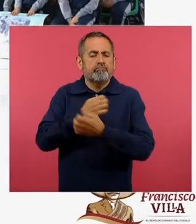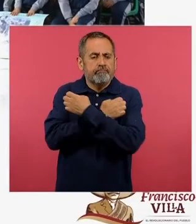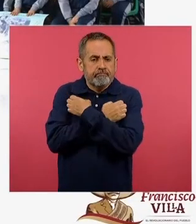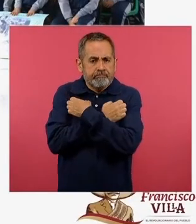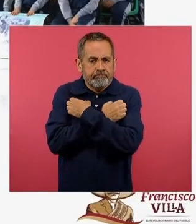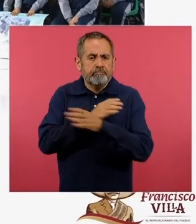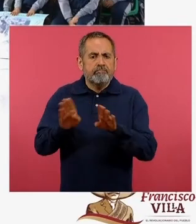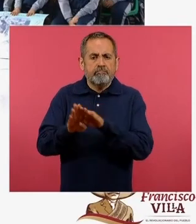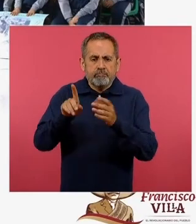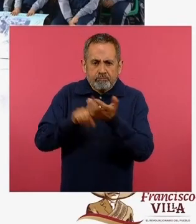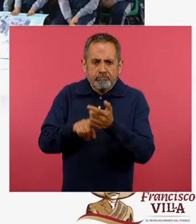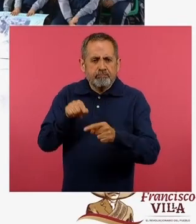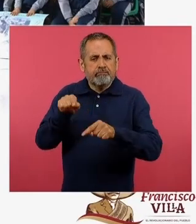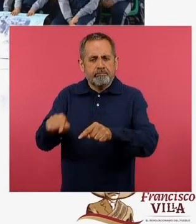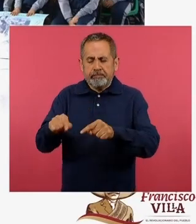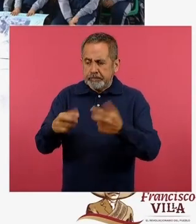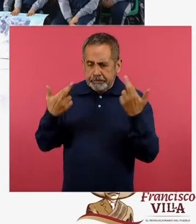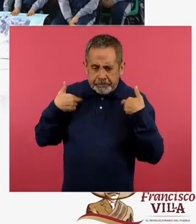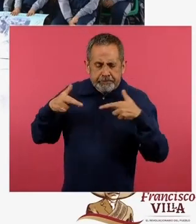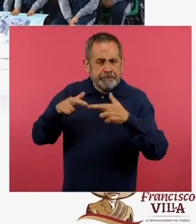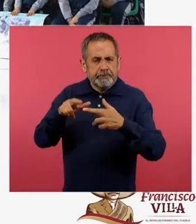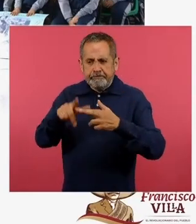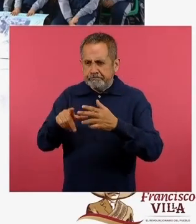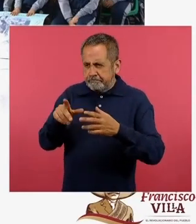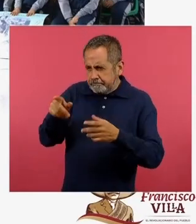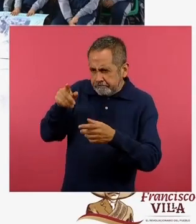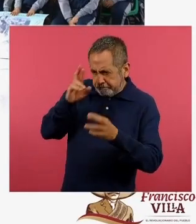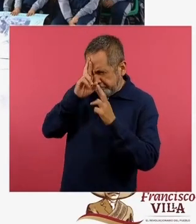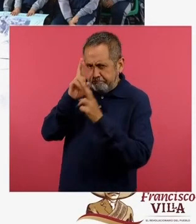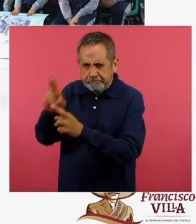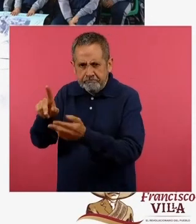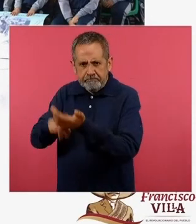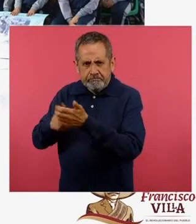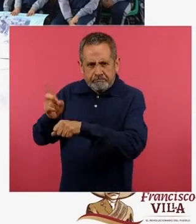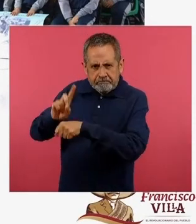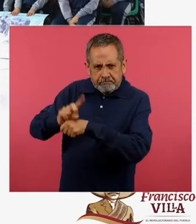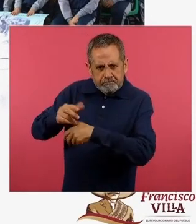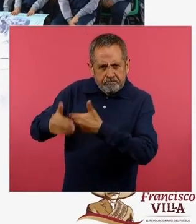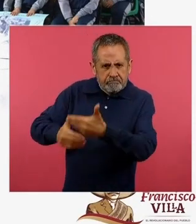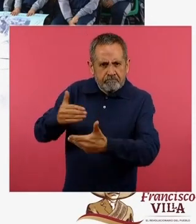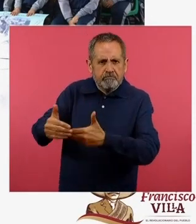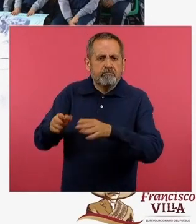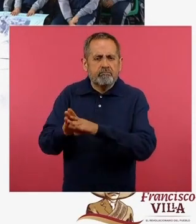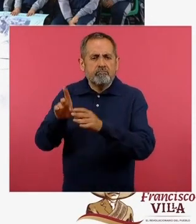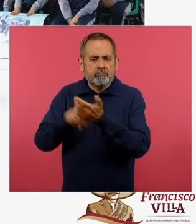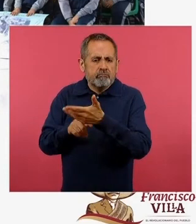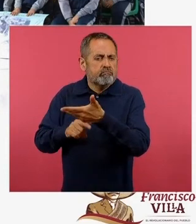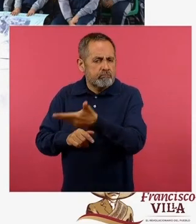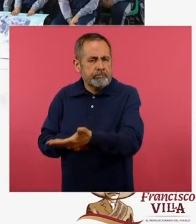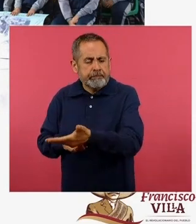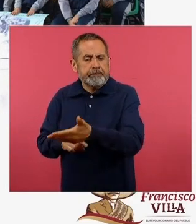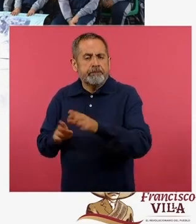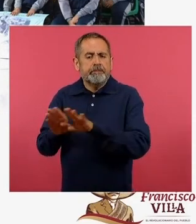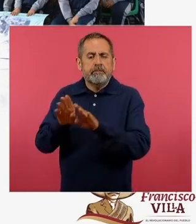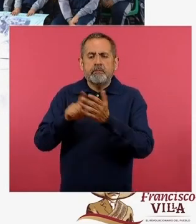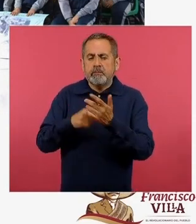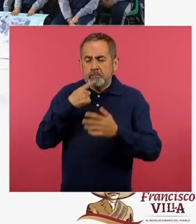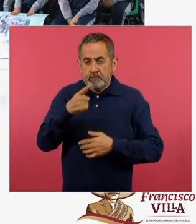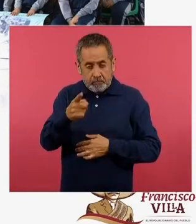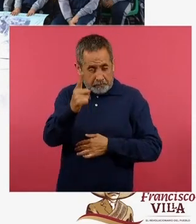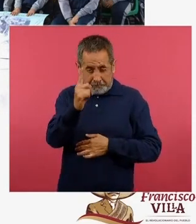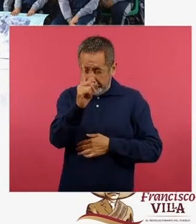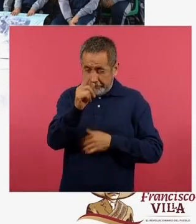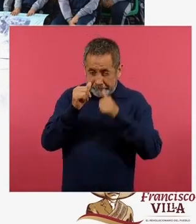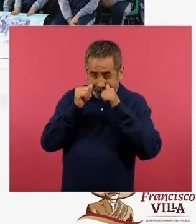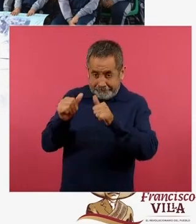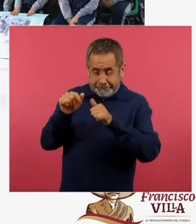la revalorización de las maestras y los maestros en su práctica cotidiana y autonomía profesional. Aquí les pido pongamos mucha atención en